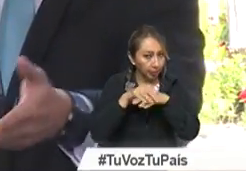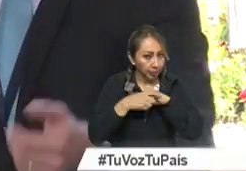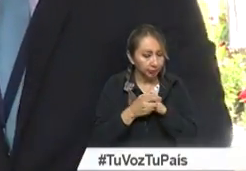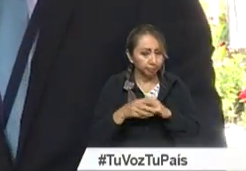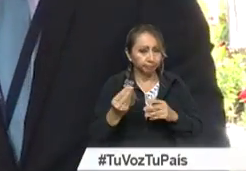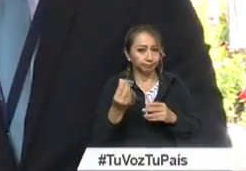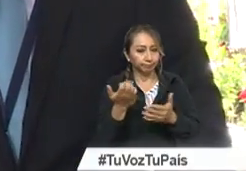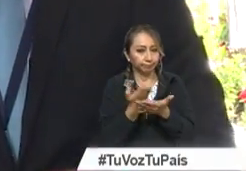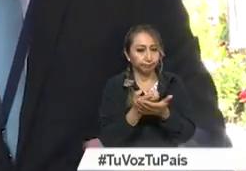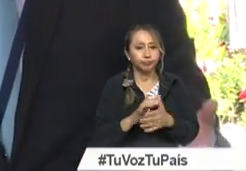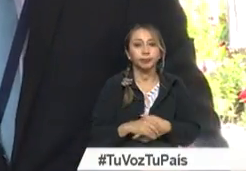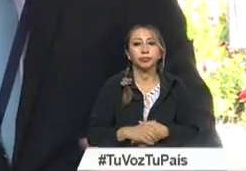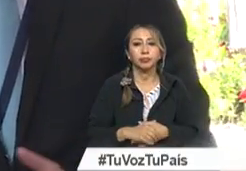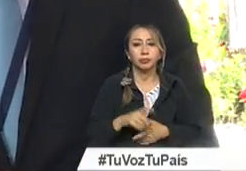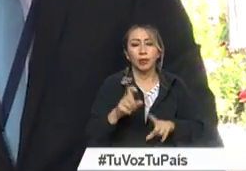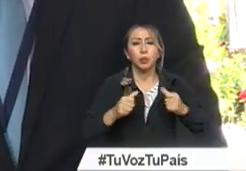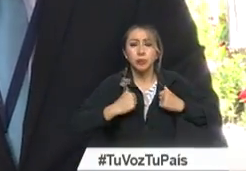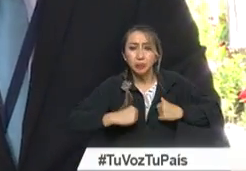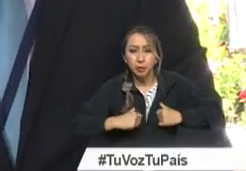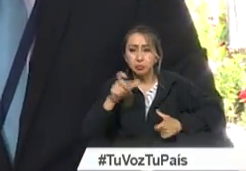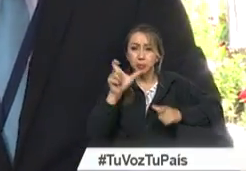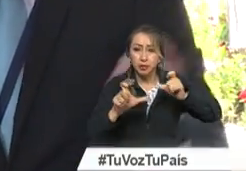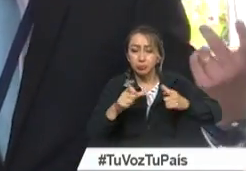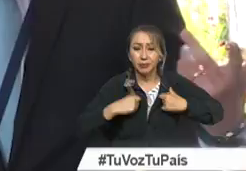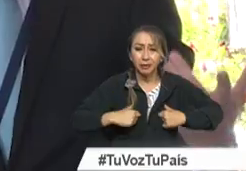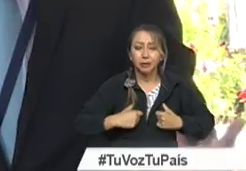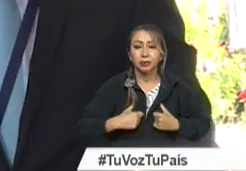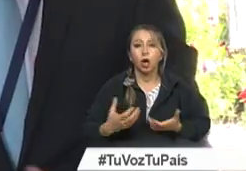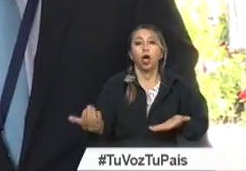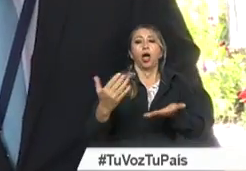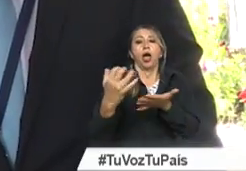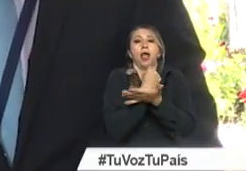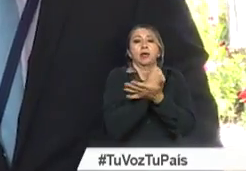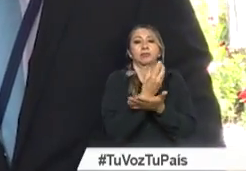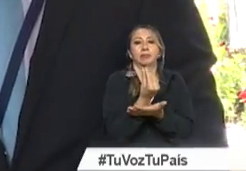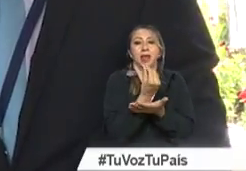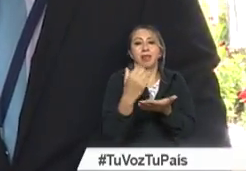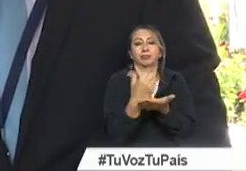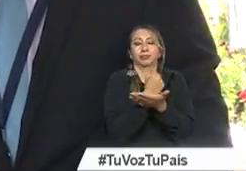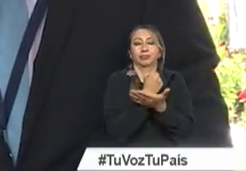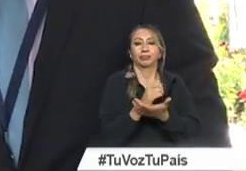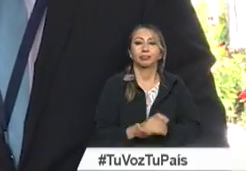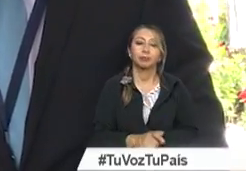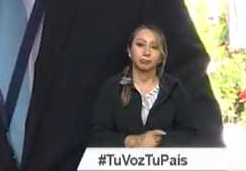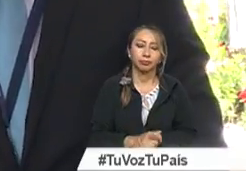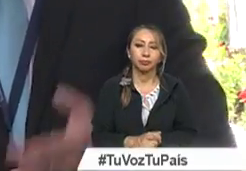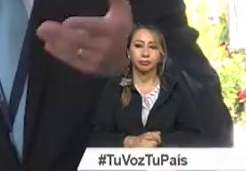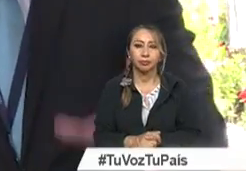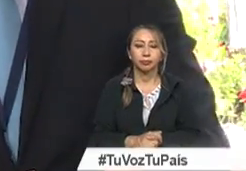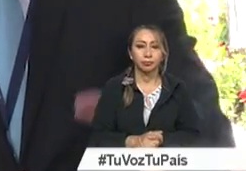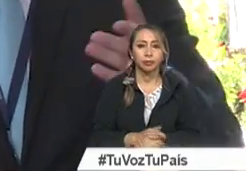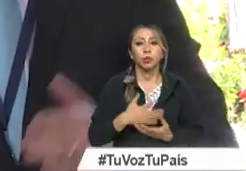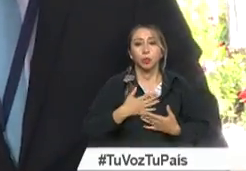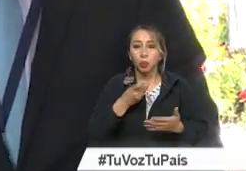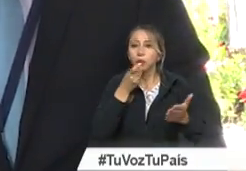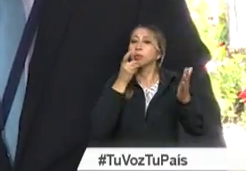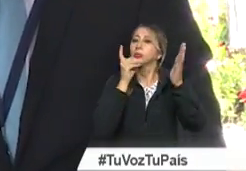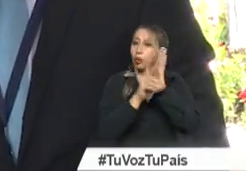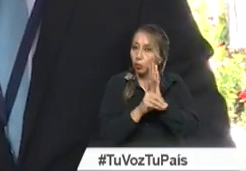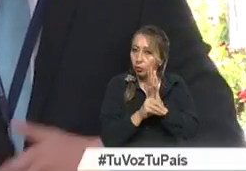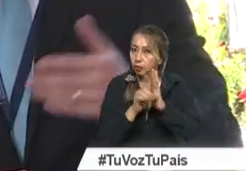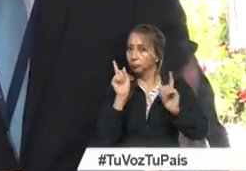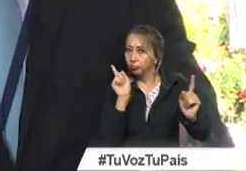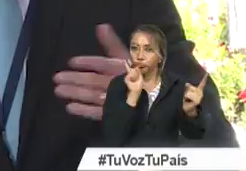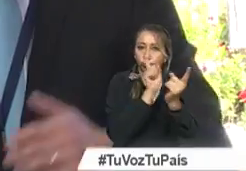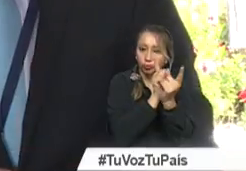especulación una persona o con el sufrimiento una persona ganarse algún tipo de remuneración así que denuncien los por favor